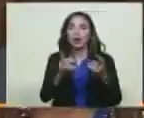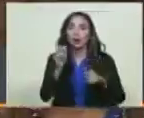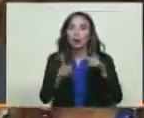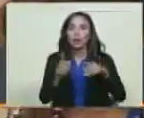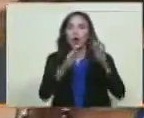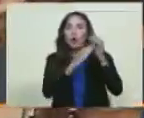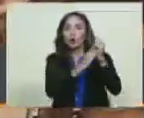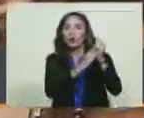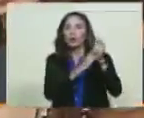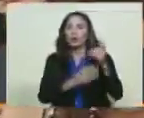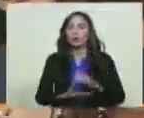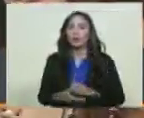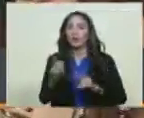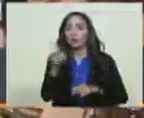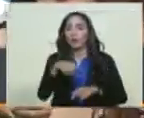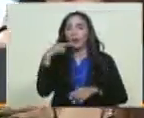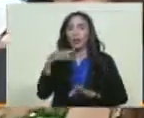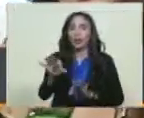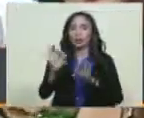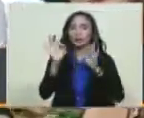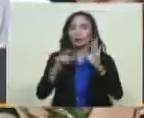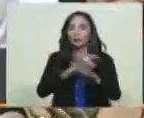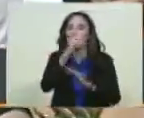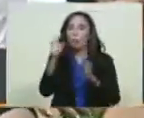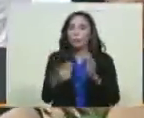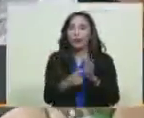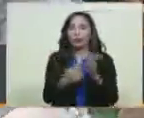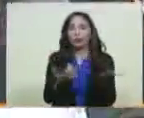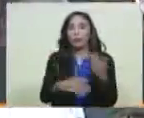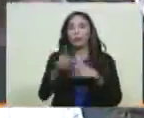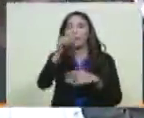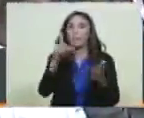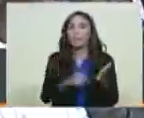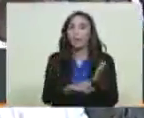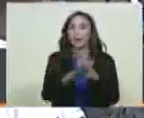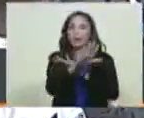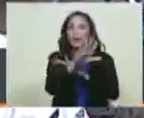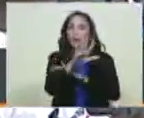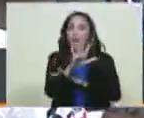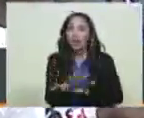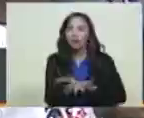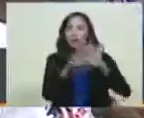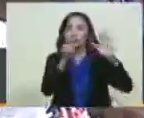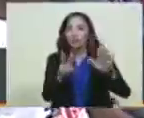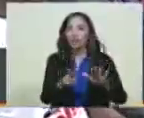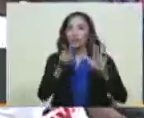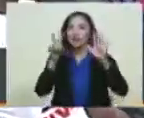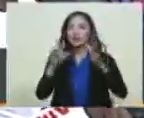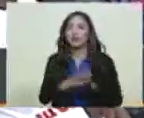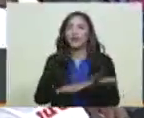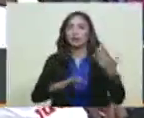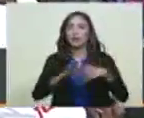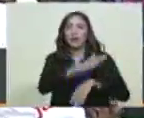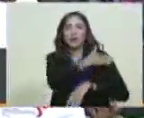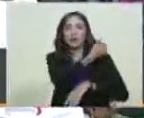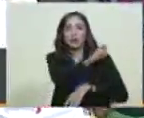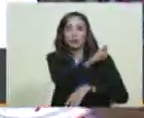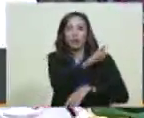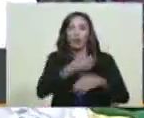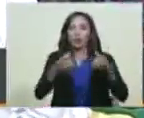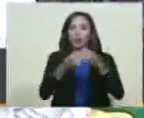la elección de los 1.577 delegados y delegadas